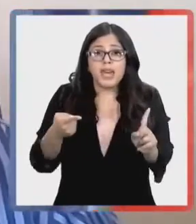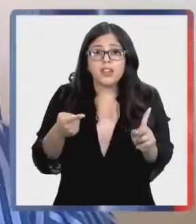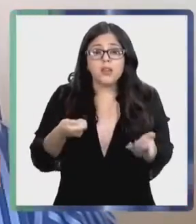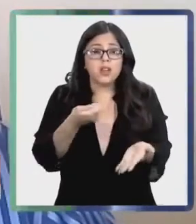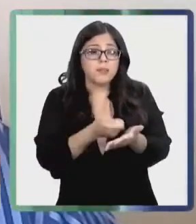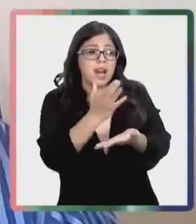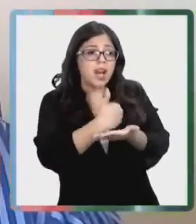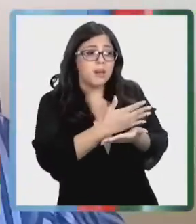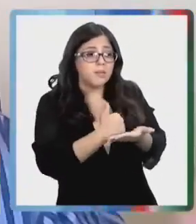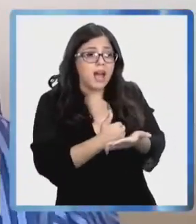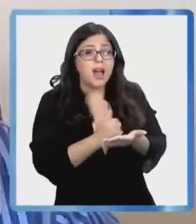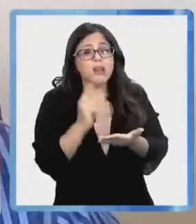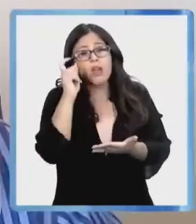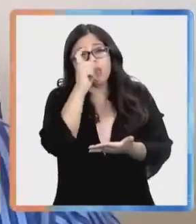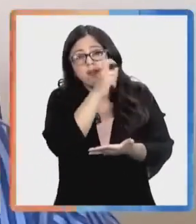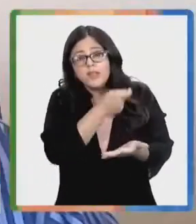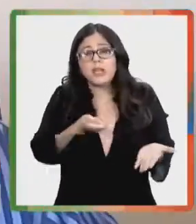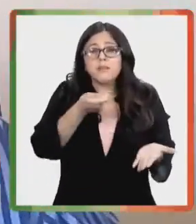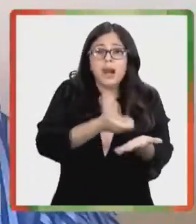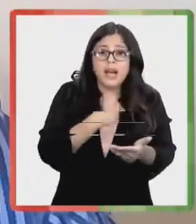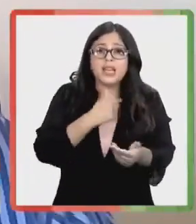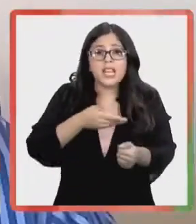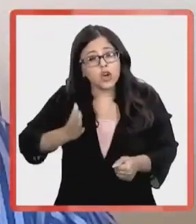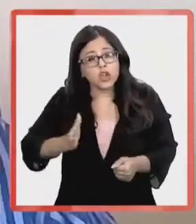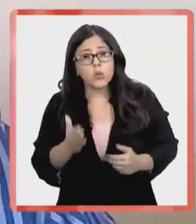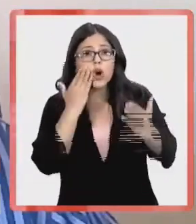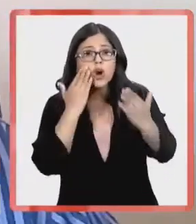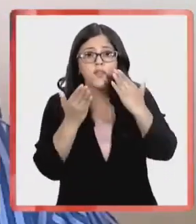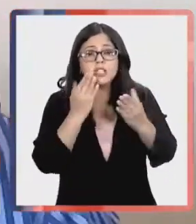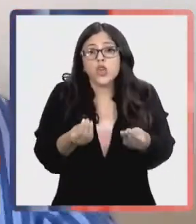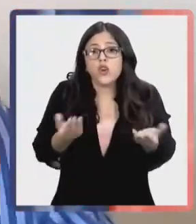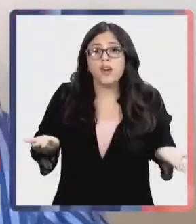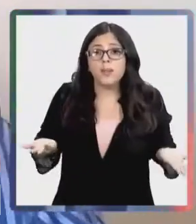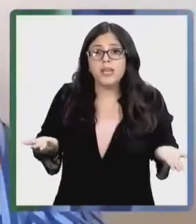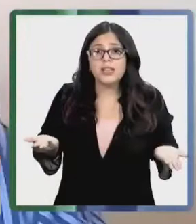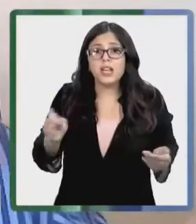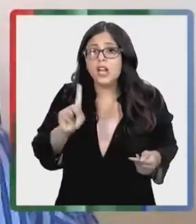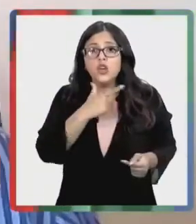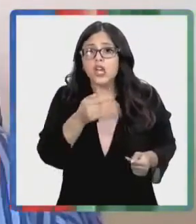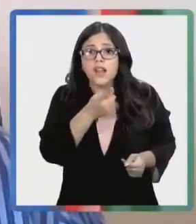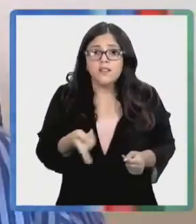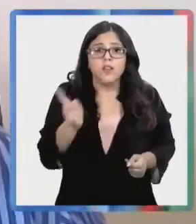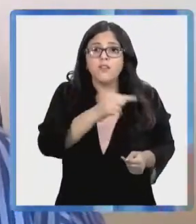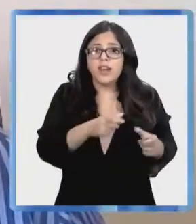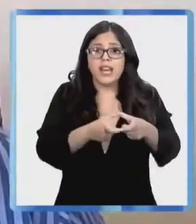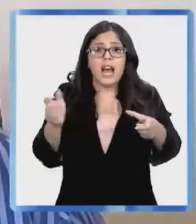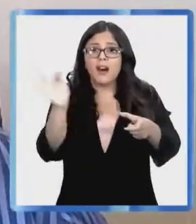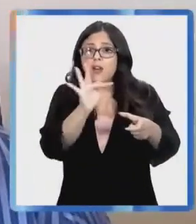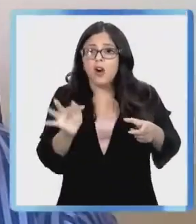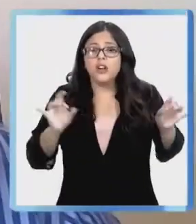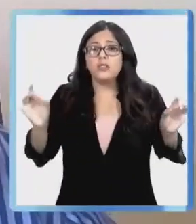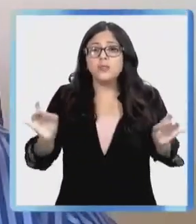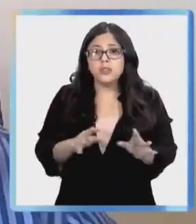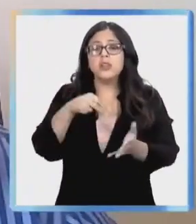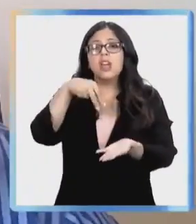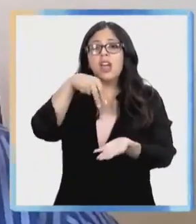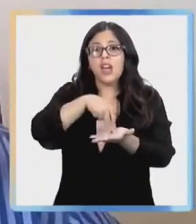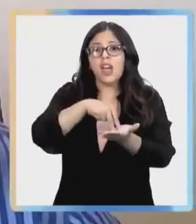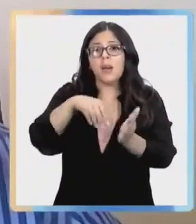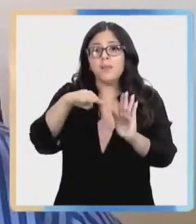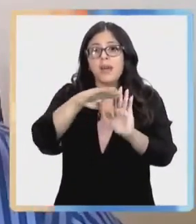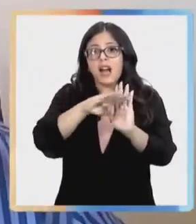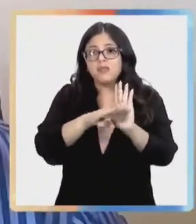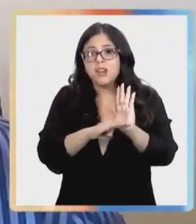en una ISAPRE, que le ha costado mucho, que quieren mantener los beneficios y que obviamente no quieren volver a FONASA si es que tienen que hacer listas de espera, como